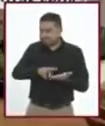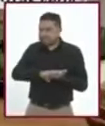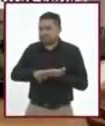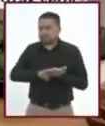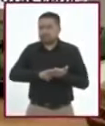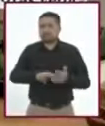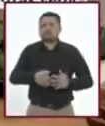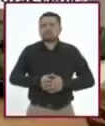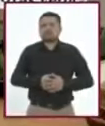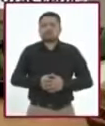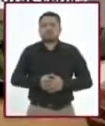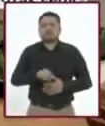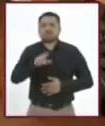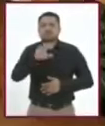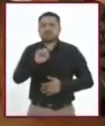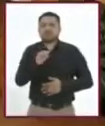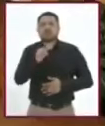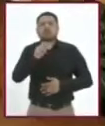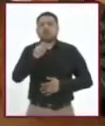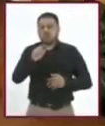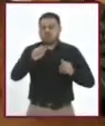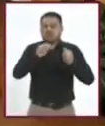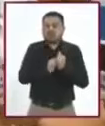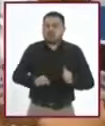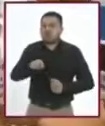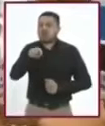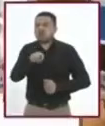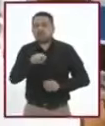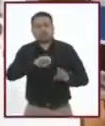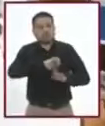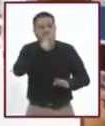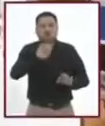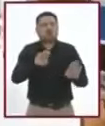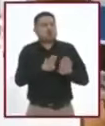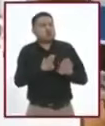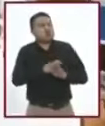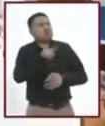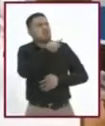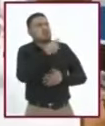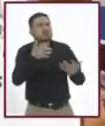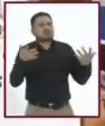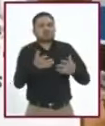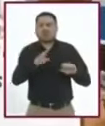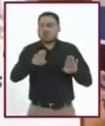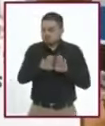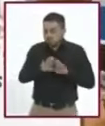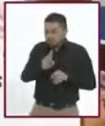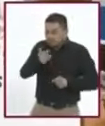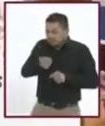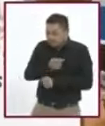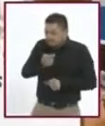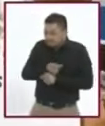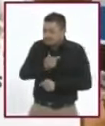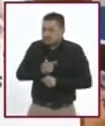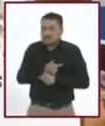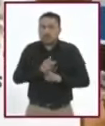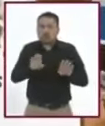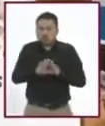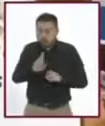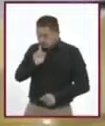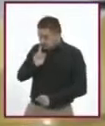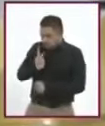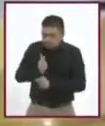Las del cómo. Por ejemplo, ¿cómo lo hizo? ¿Cómo pasó? ¿Cómo lo